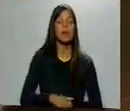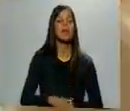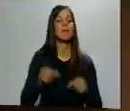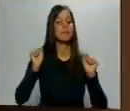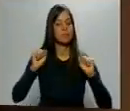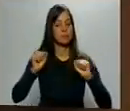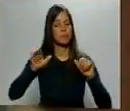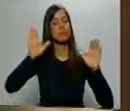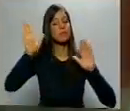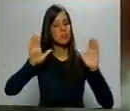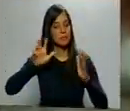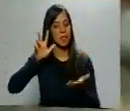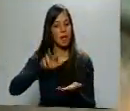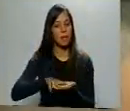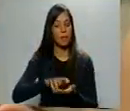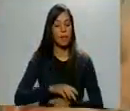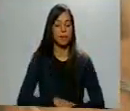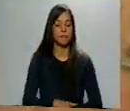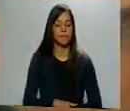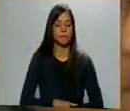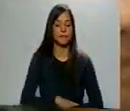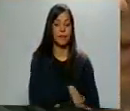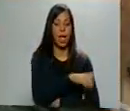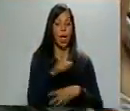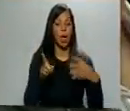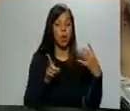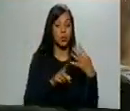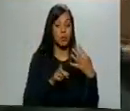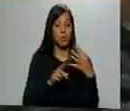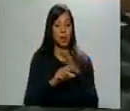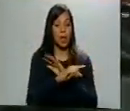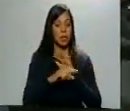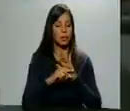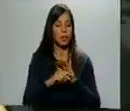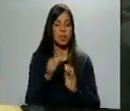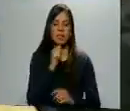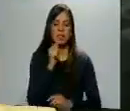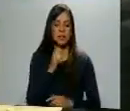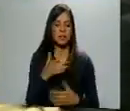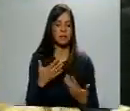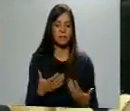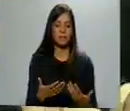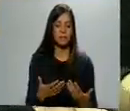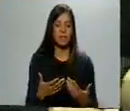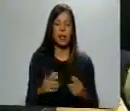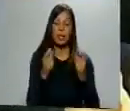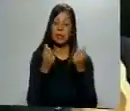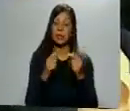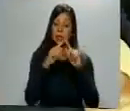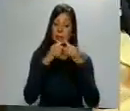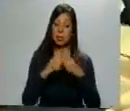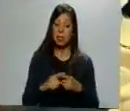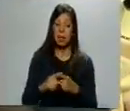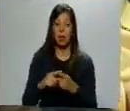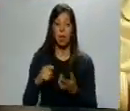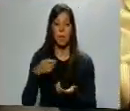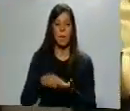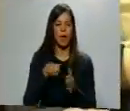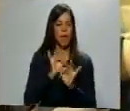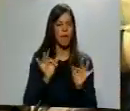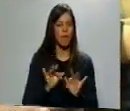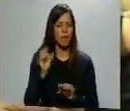Aprobado. Artículo 4. Criterios para la determinación de la unidad tributaria